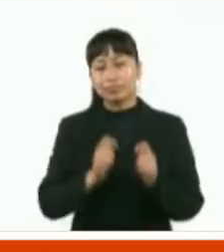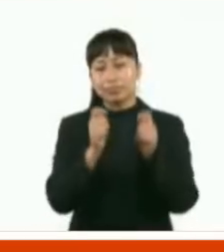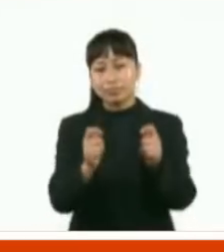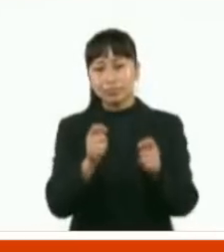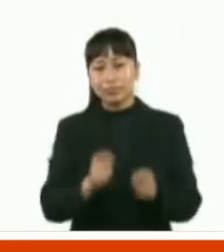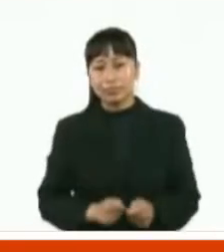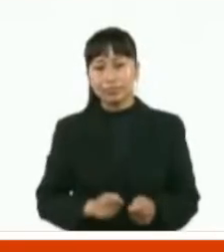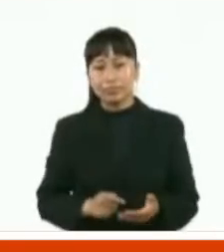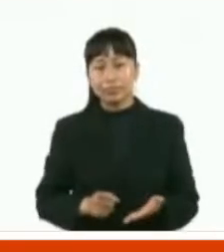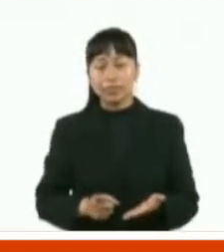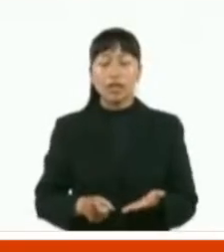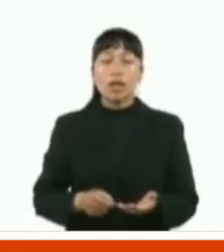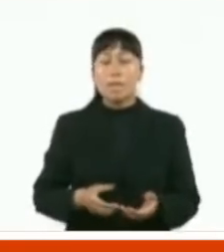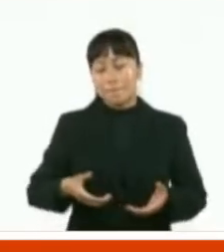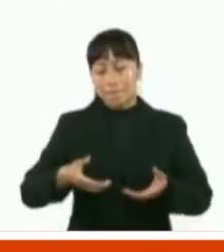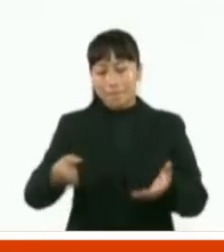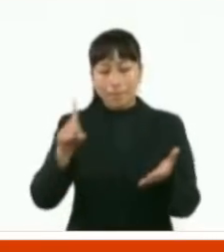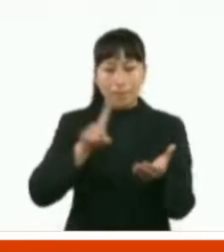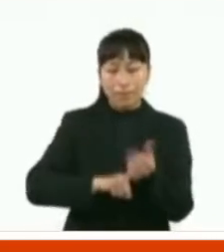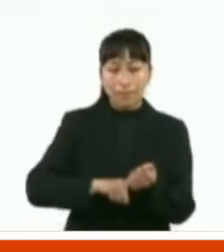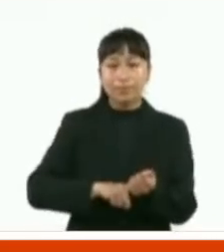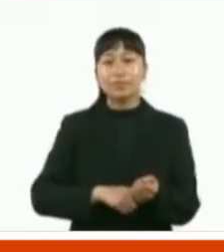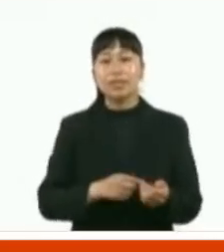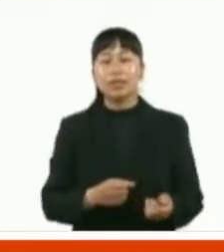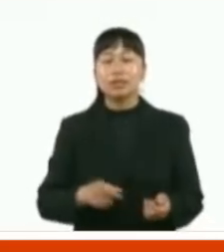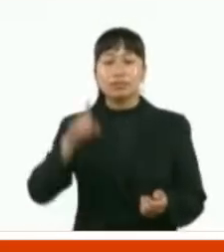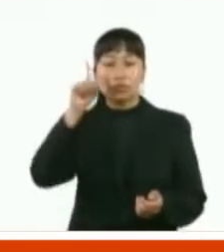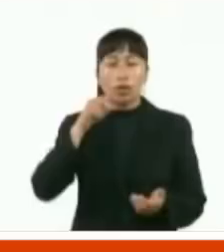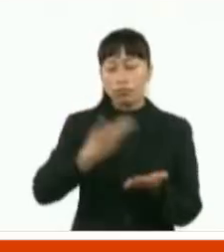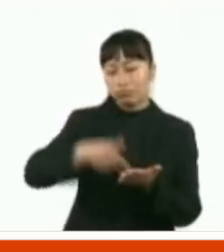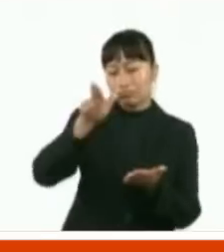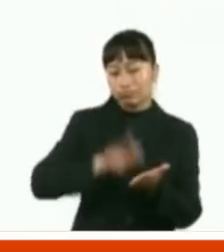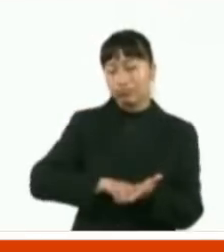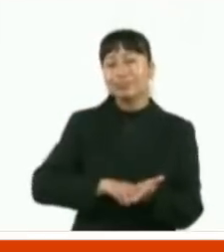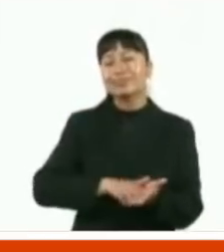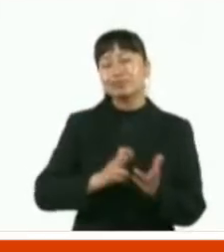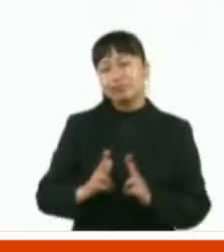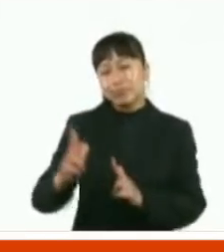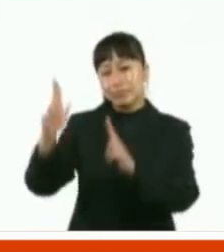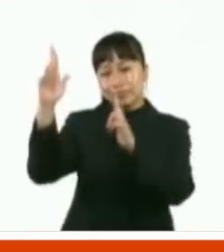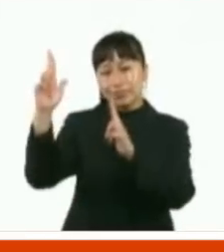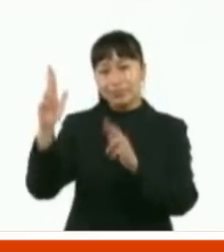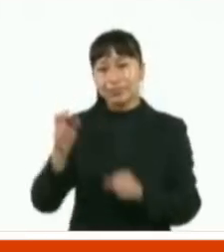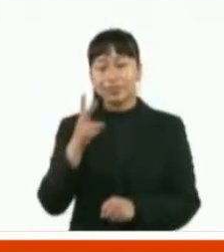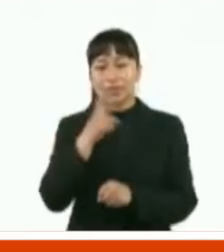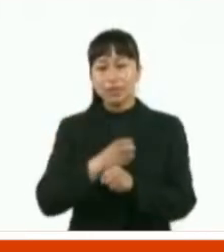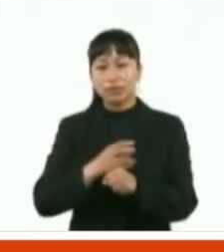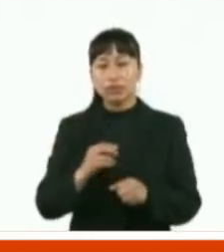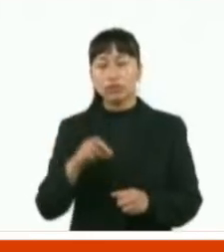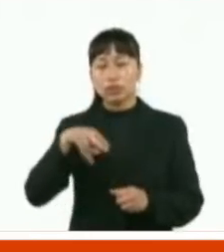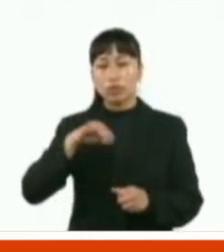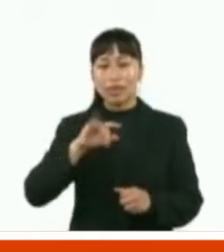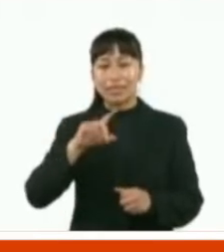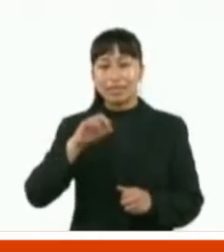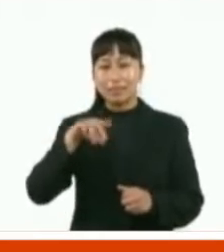Paseo de la Reforma es una avenida que en realidad fue diseñada por el Segundo Imperio, por